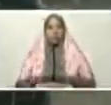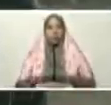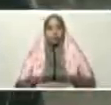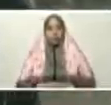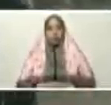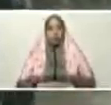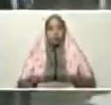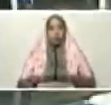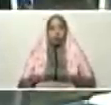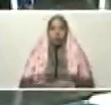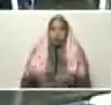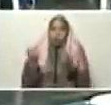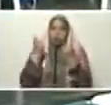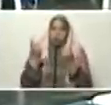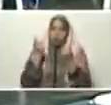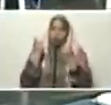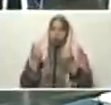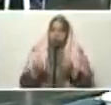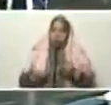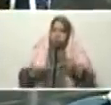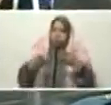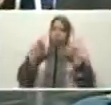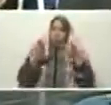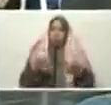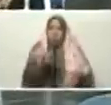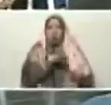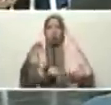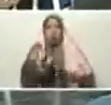forjar los valores de una sociedad